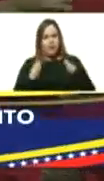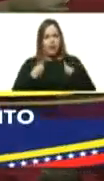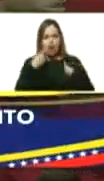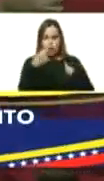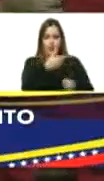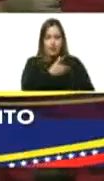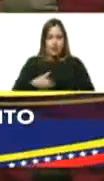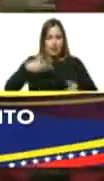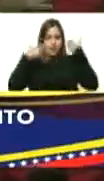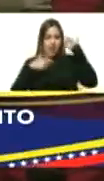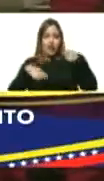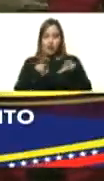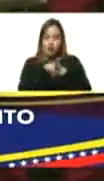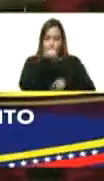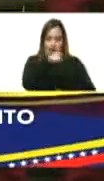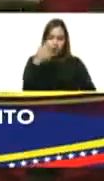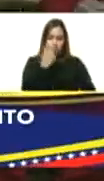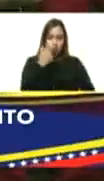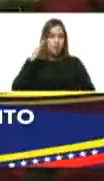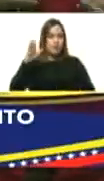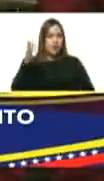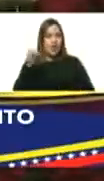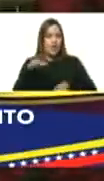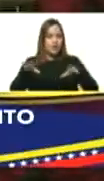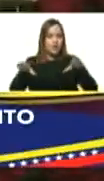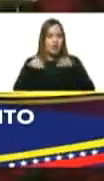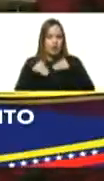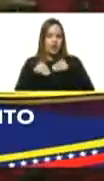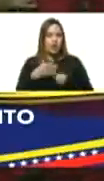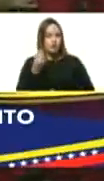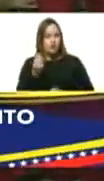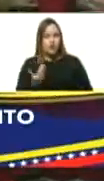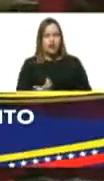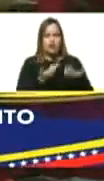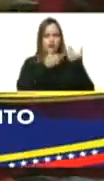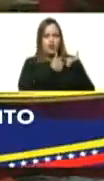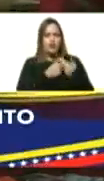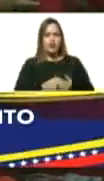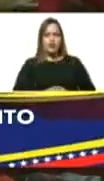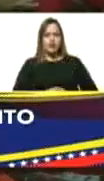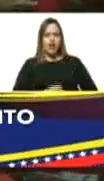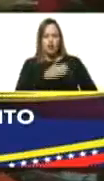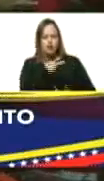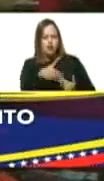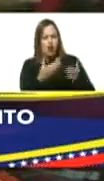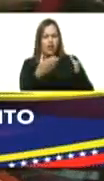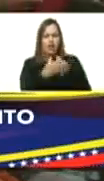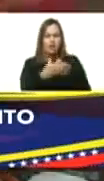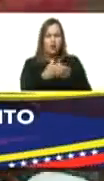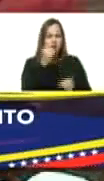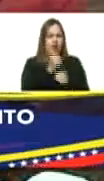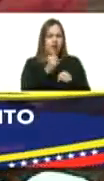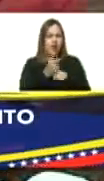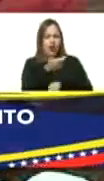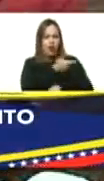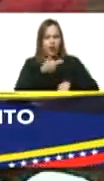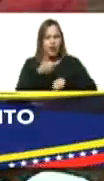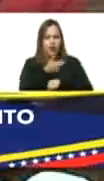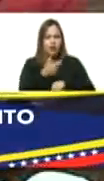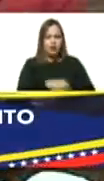y como usted, con ese compromiso moral, ha tomado y asumido con bastante responsabilidad, y que todo su equipo de trabajo, de gobierno, de nuestra máxima